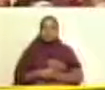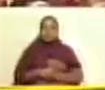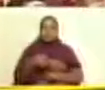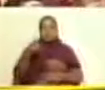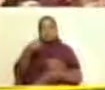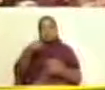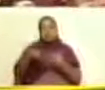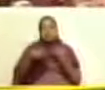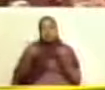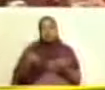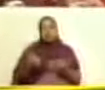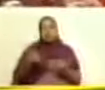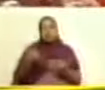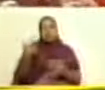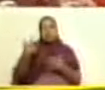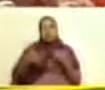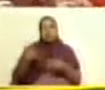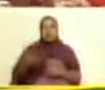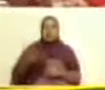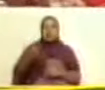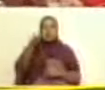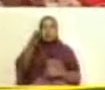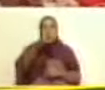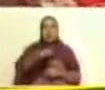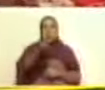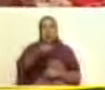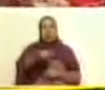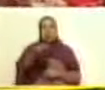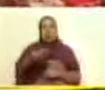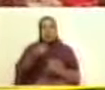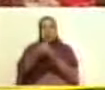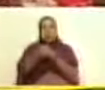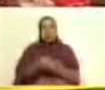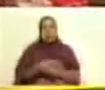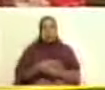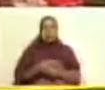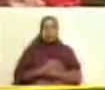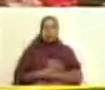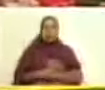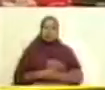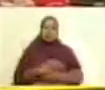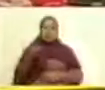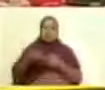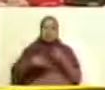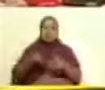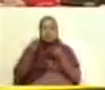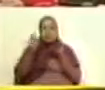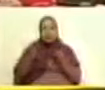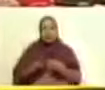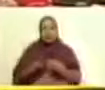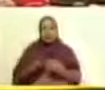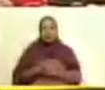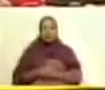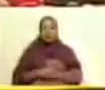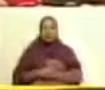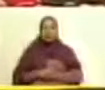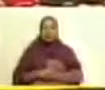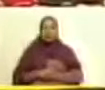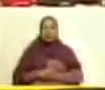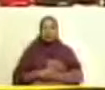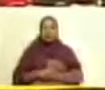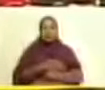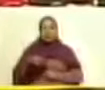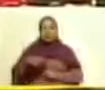Entonces, por lo tanto, esto la gente está esperando de que esto se cumpla. Entre